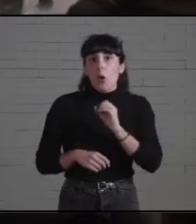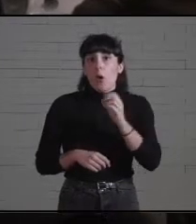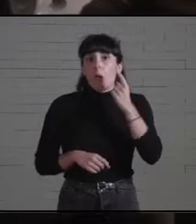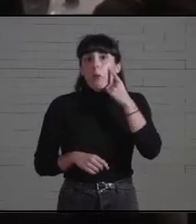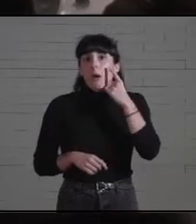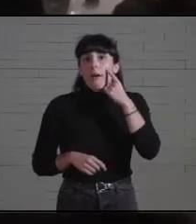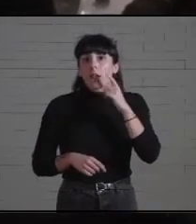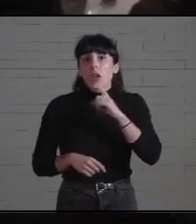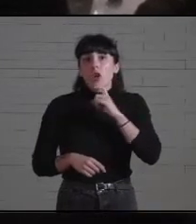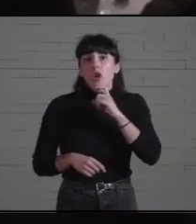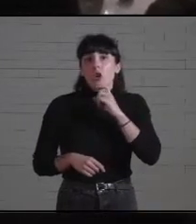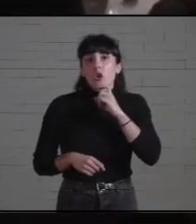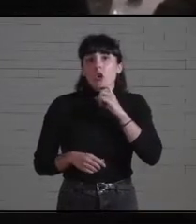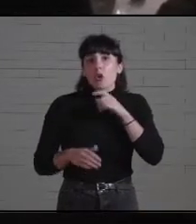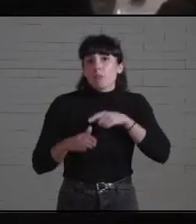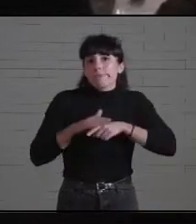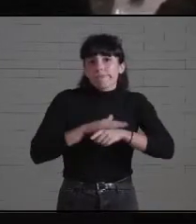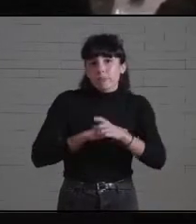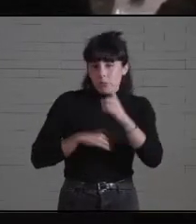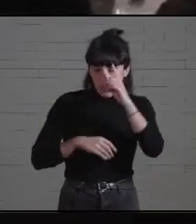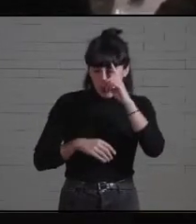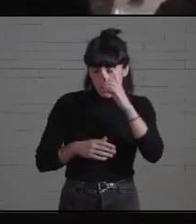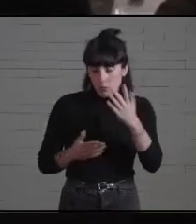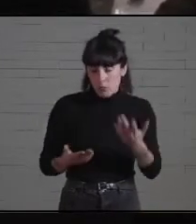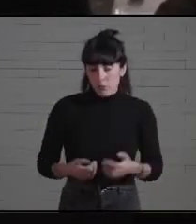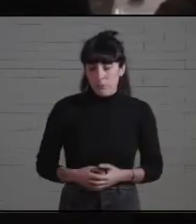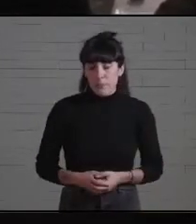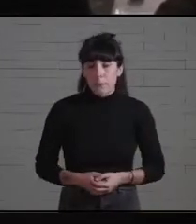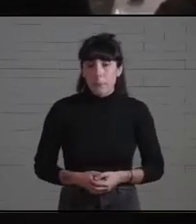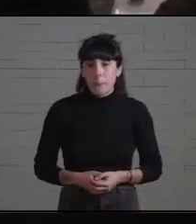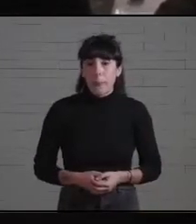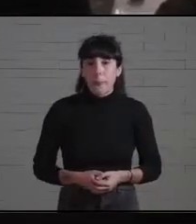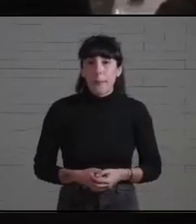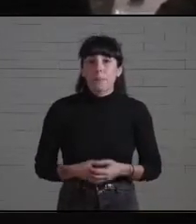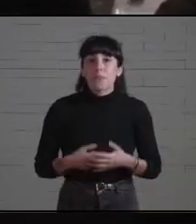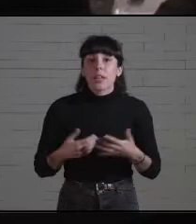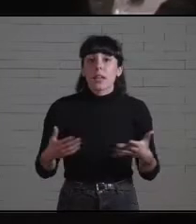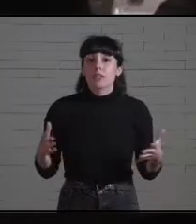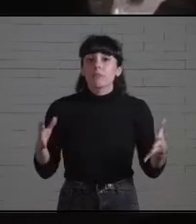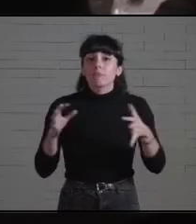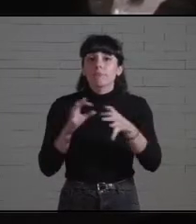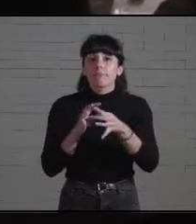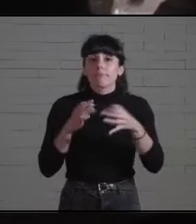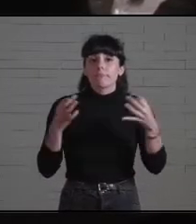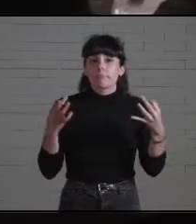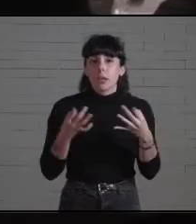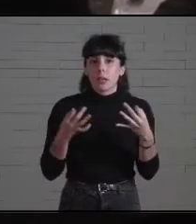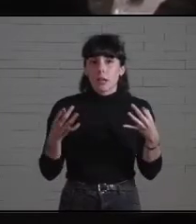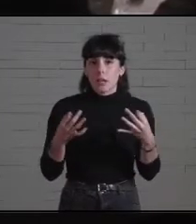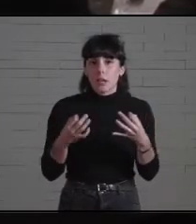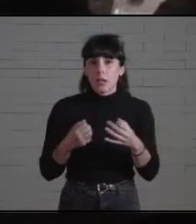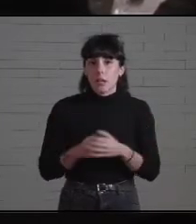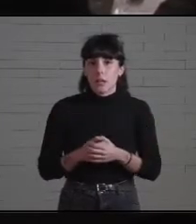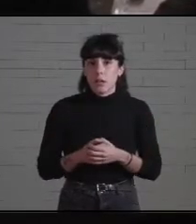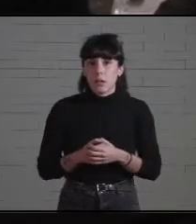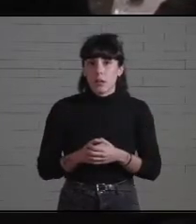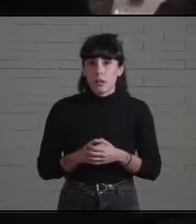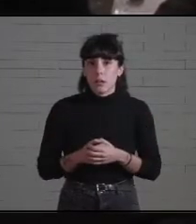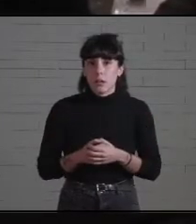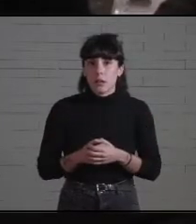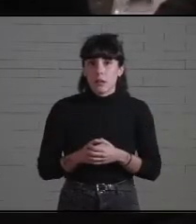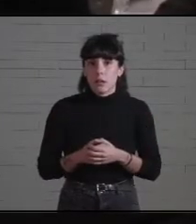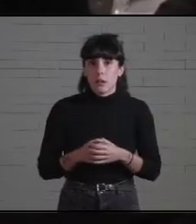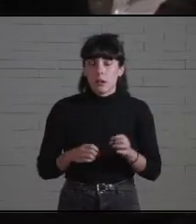ido causa-efecto. Y esto conlleva a un clarísimo